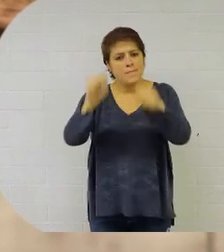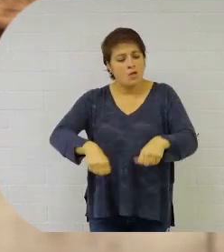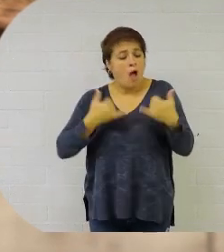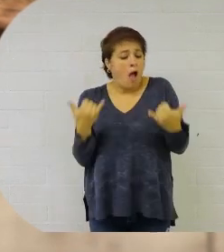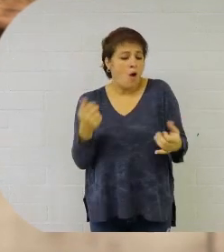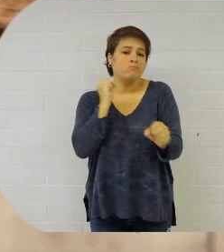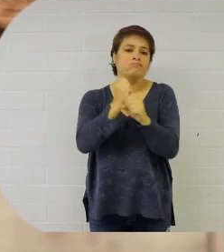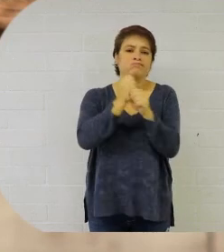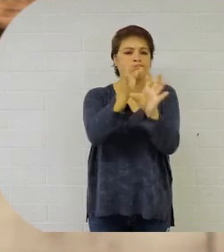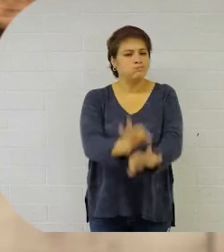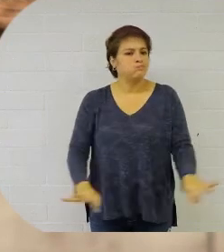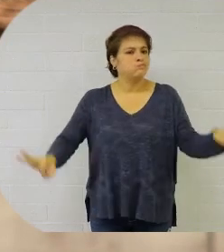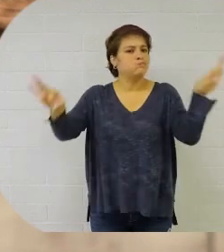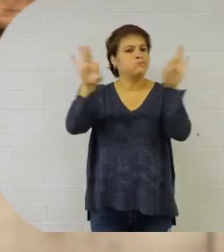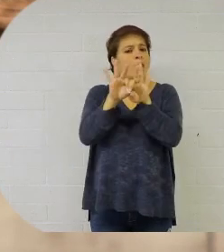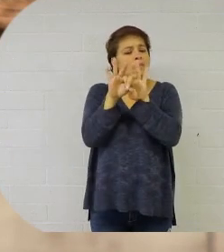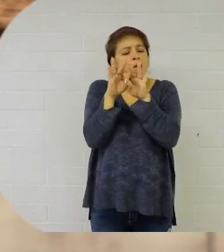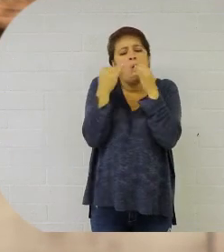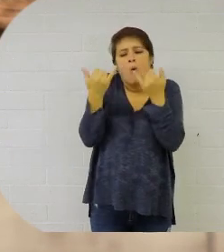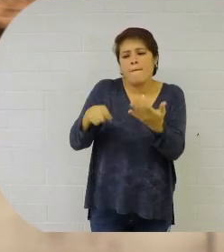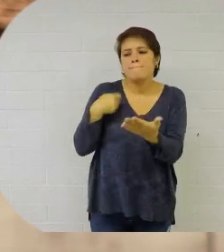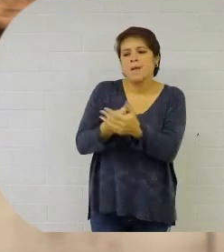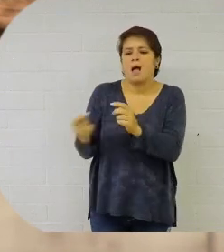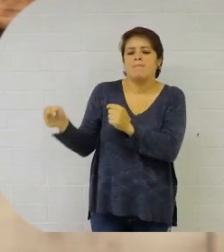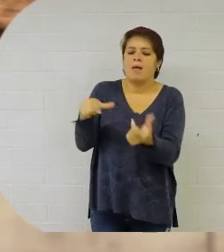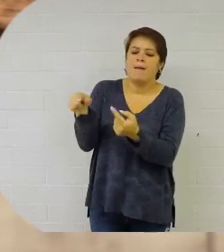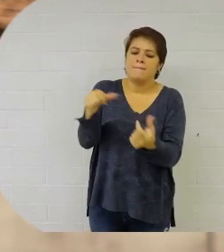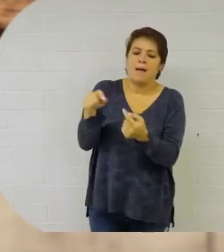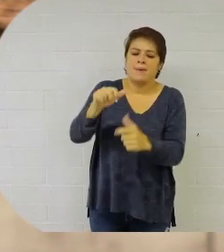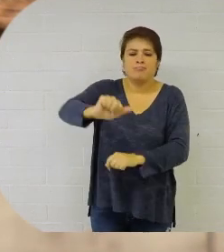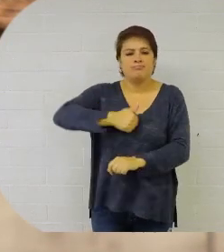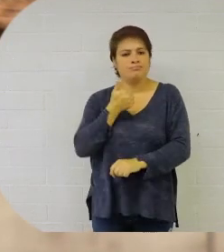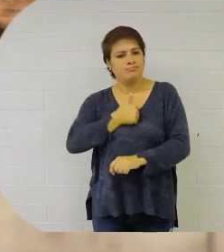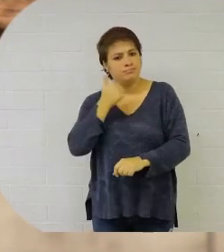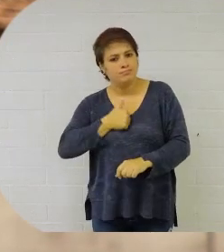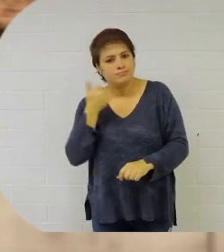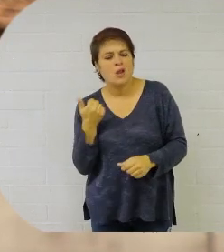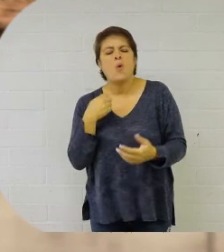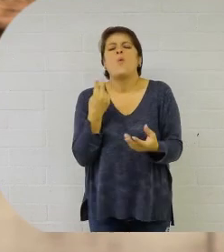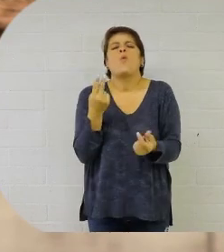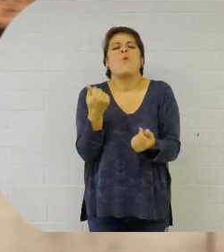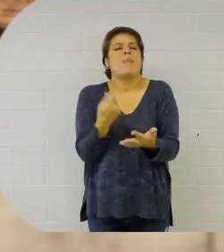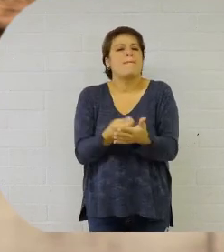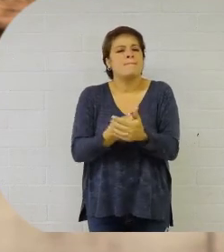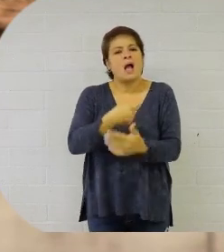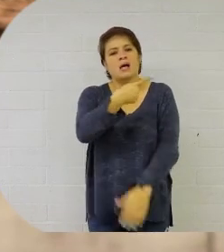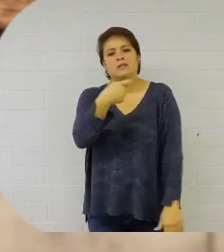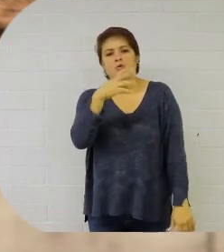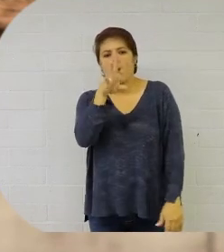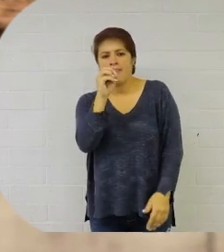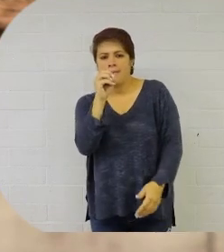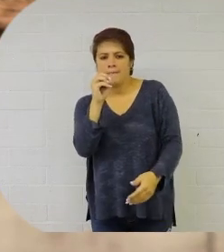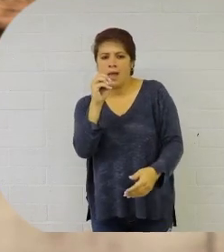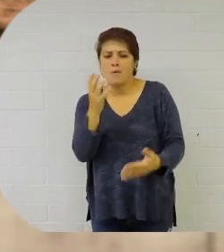podido dignificarlos. De ahí que hoy se les paga la tarifa de aprovechamiento. Se les paga 140